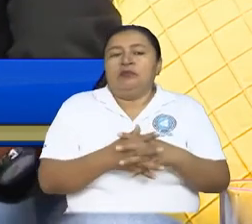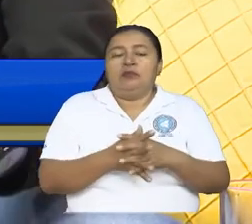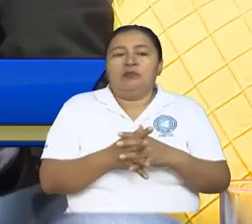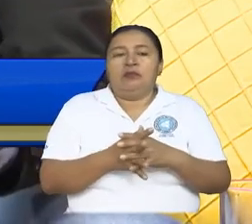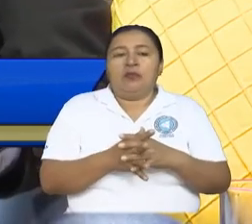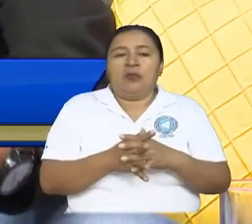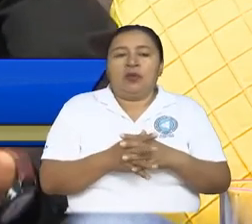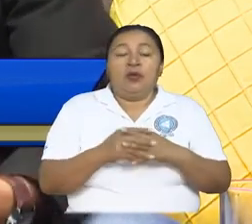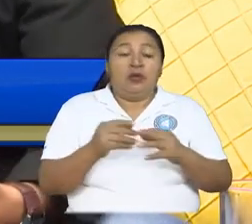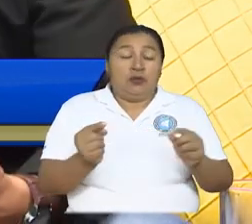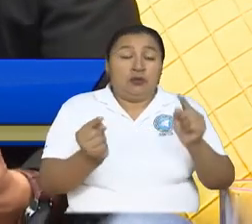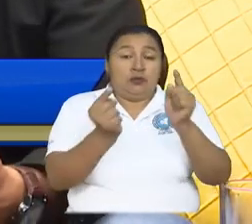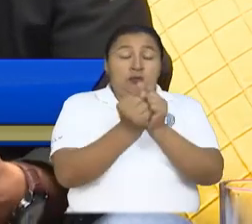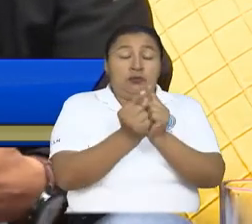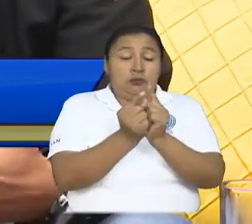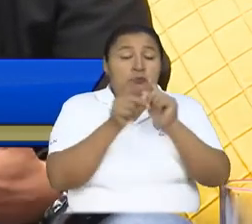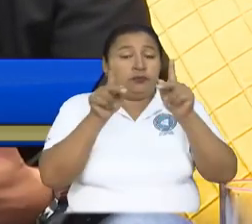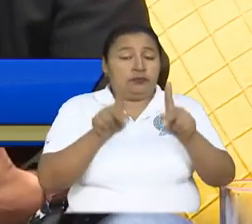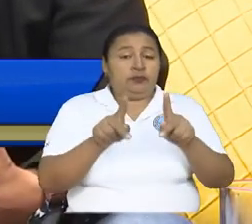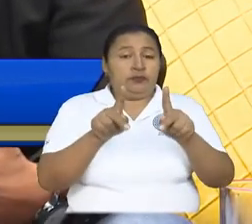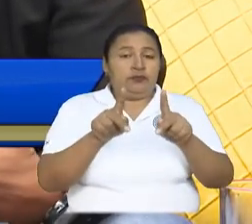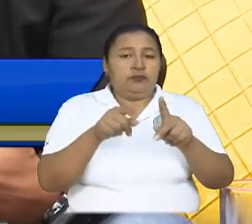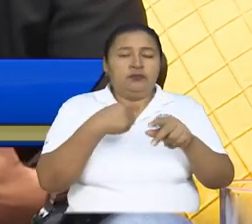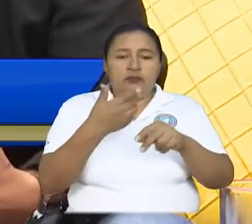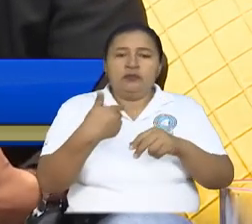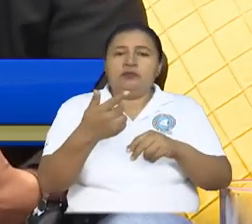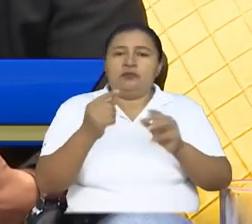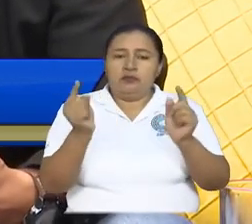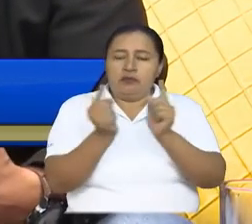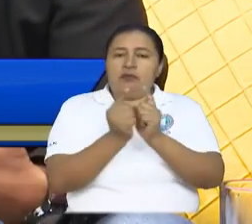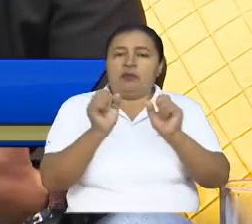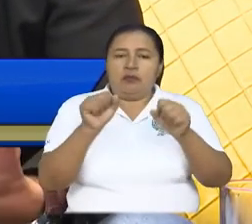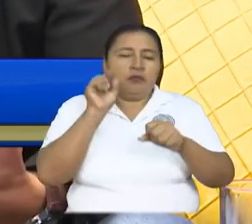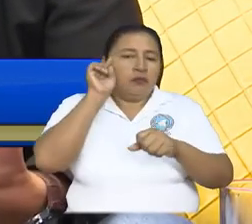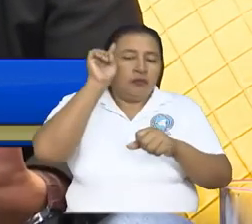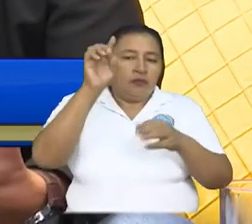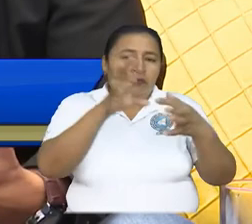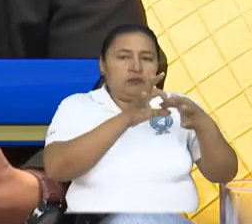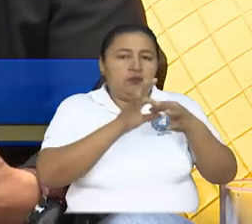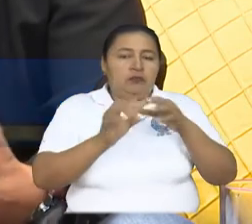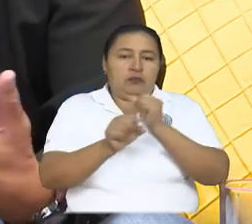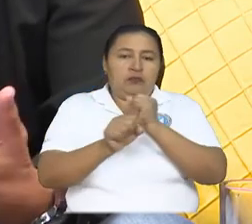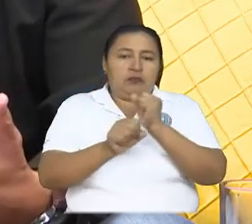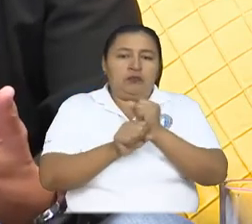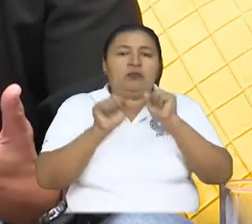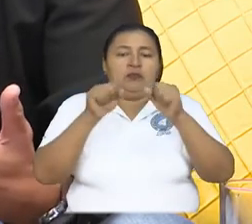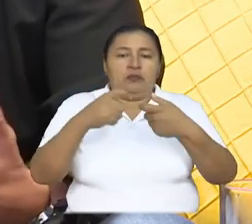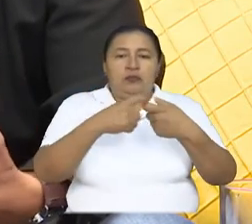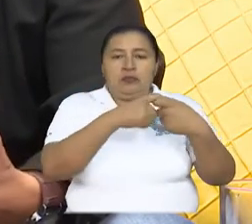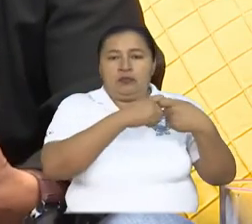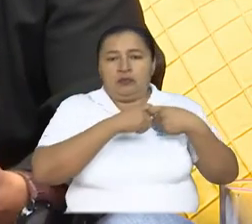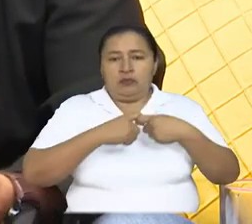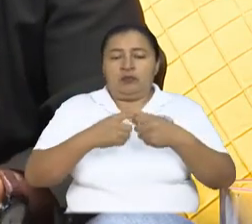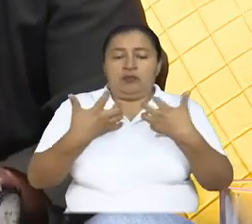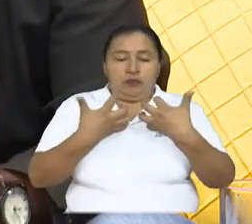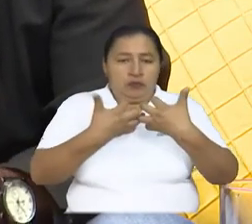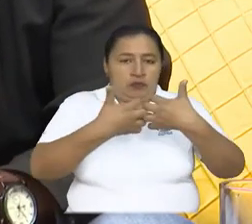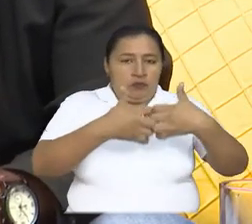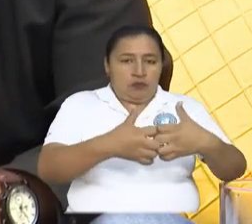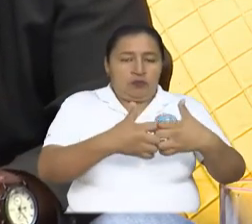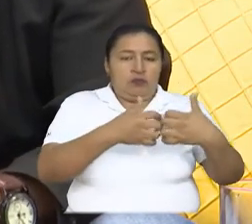encontrarnos pues verdad encontrarnos para desarrollar trabajo en común para coordinarnos articularnos